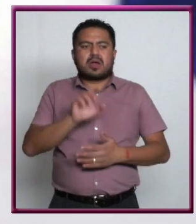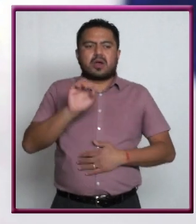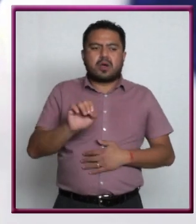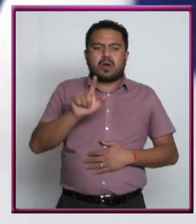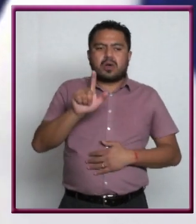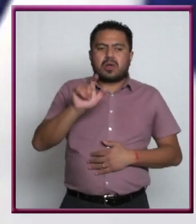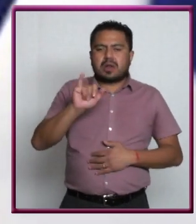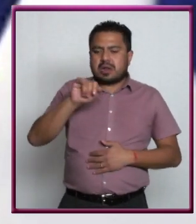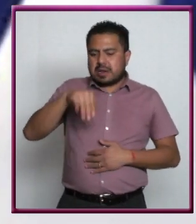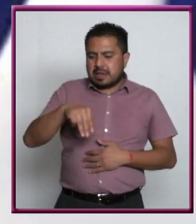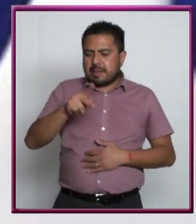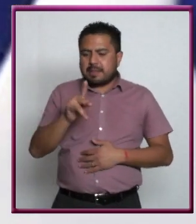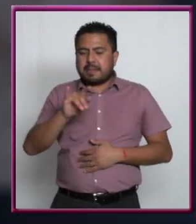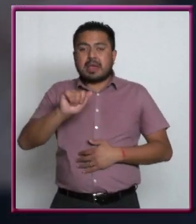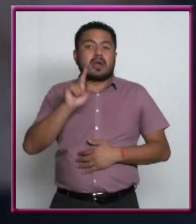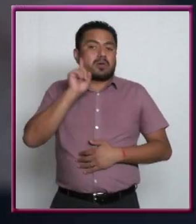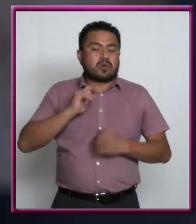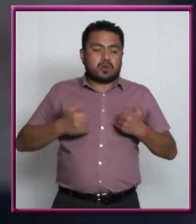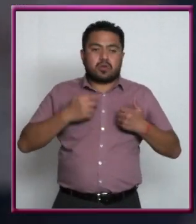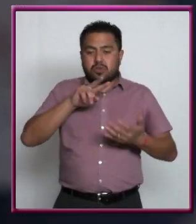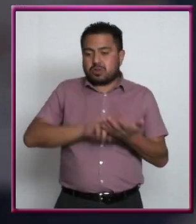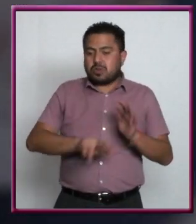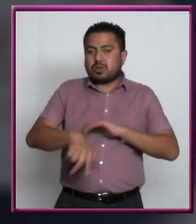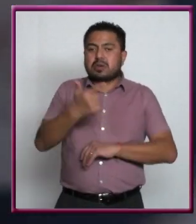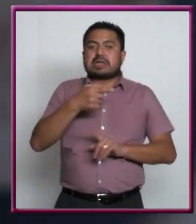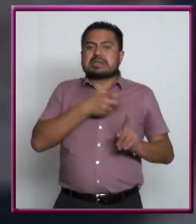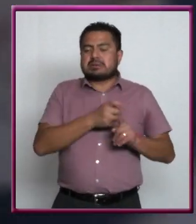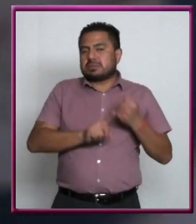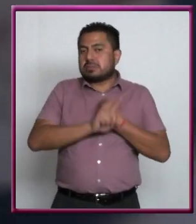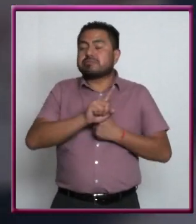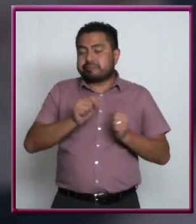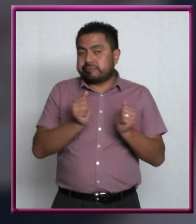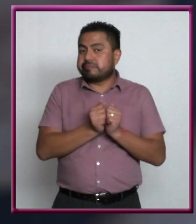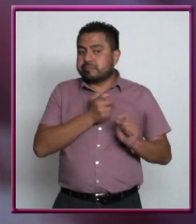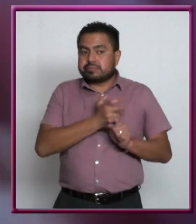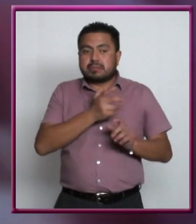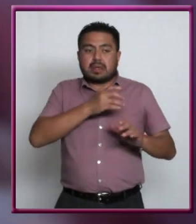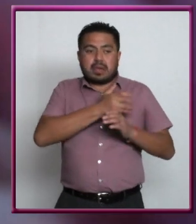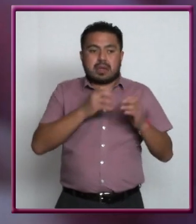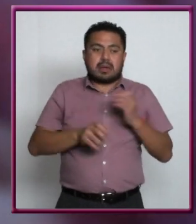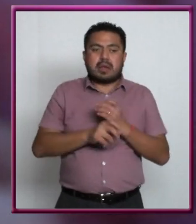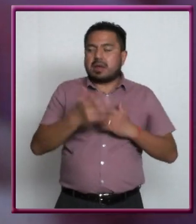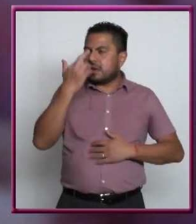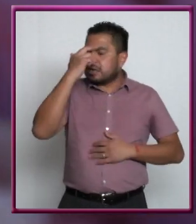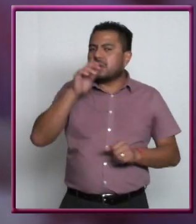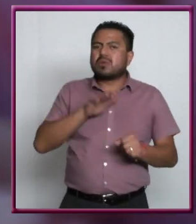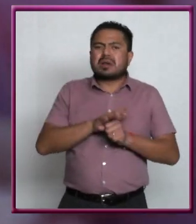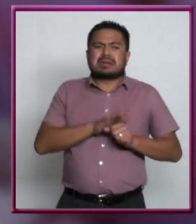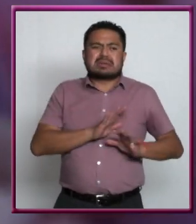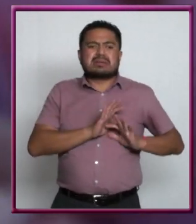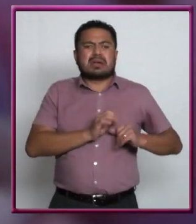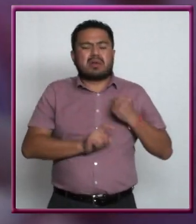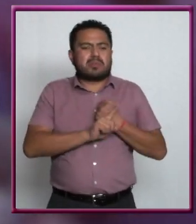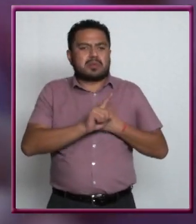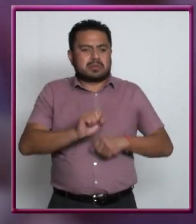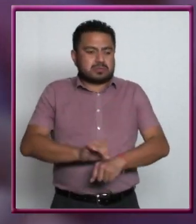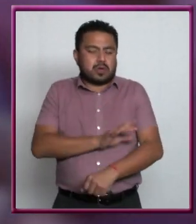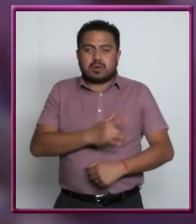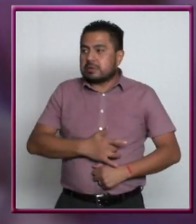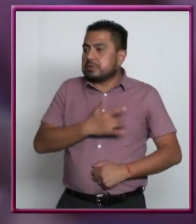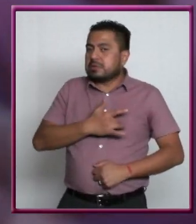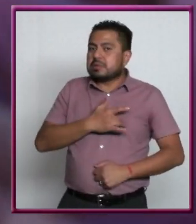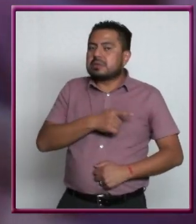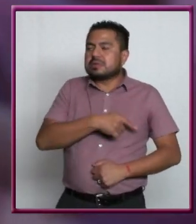ley, Olimpia Coral Melo, una chica que en el 2012 fue víctima de este tipo de delitos, razón que le causó